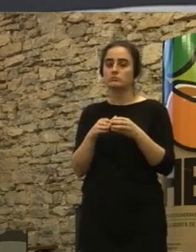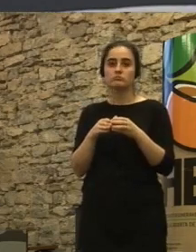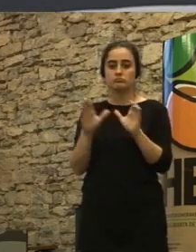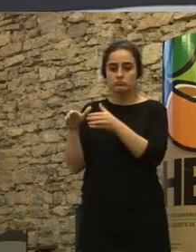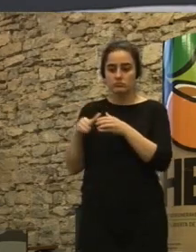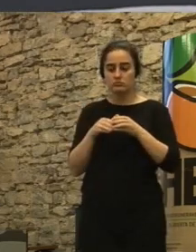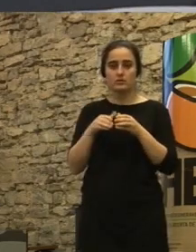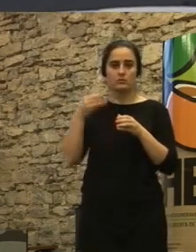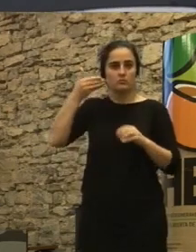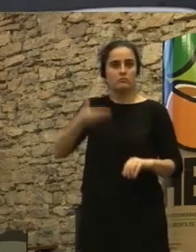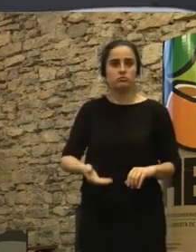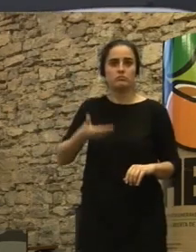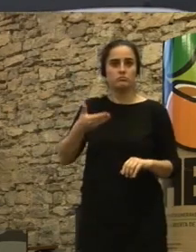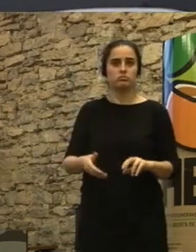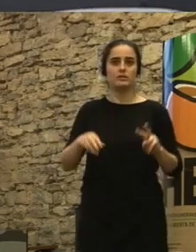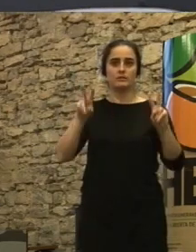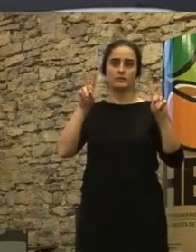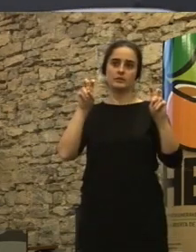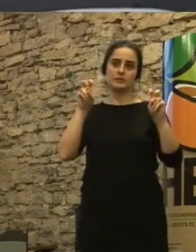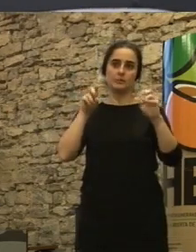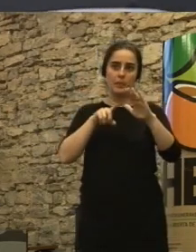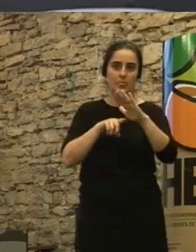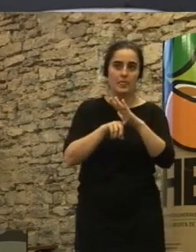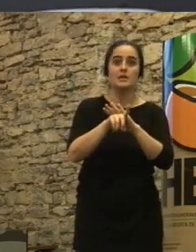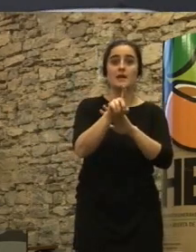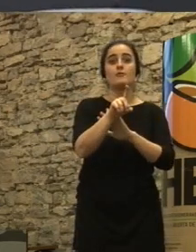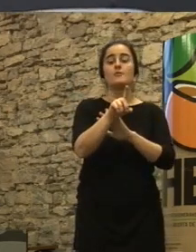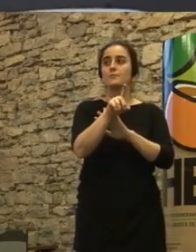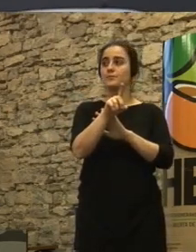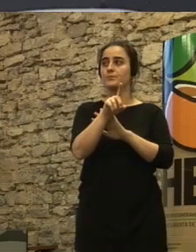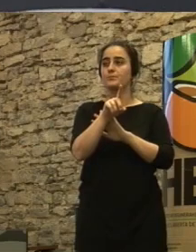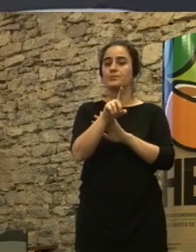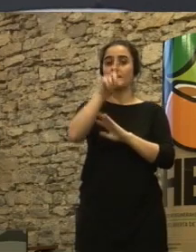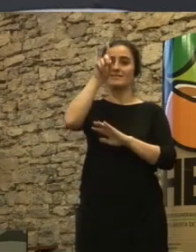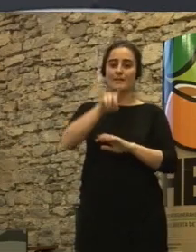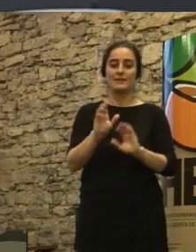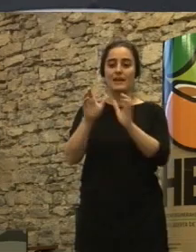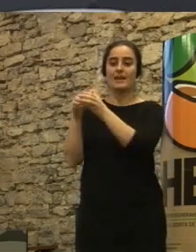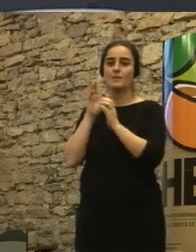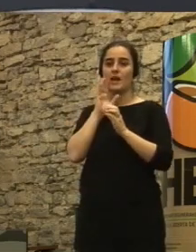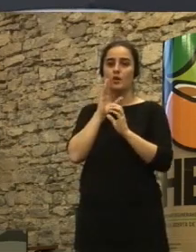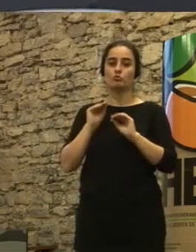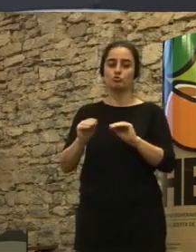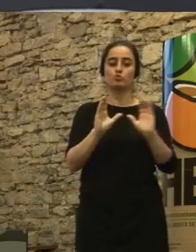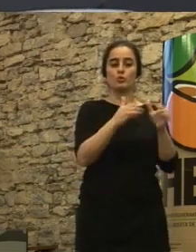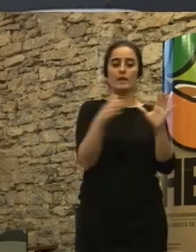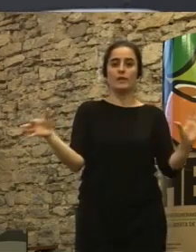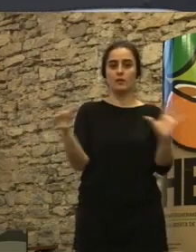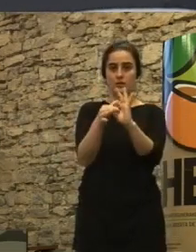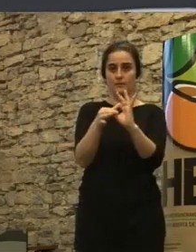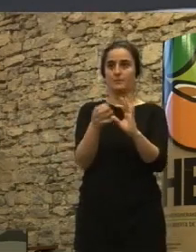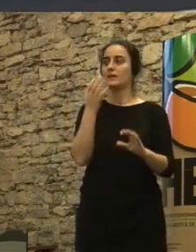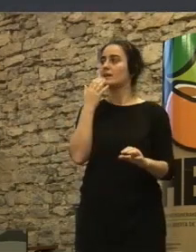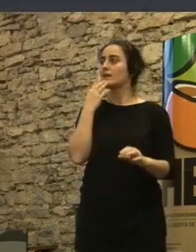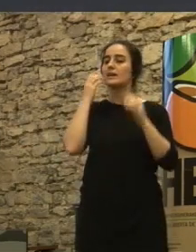tremendamente importantes en el desarrollo y muy conectados con sus comunidades. Por ejemplo, la chica